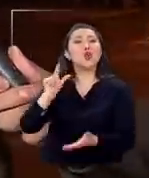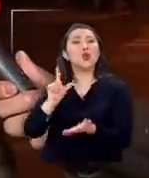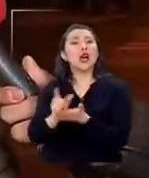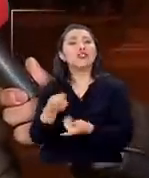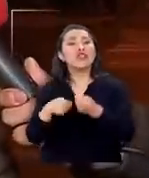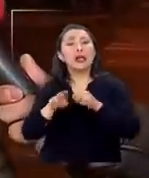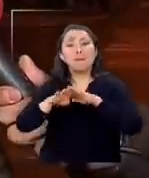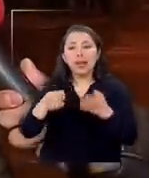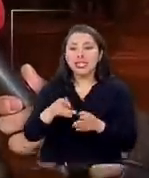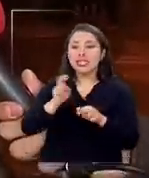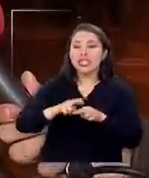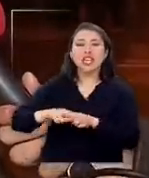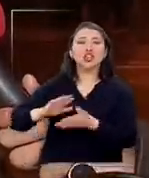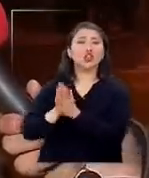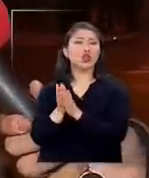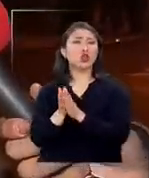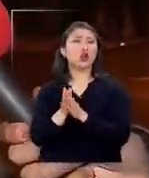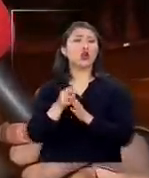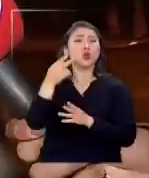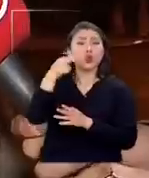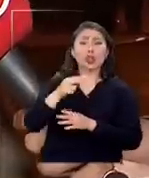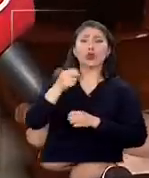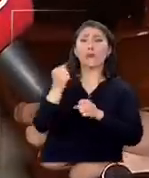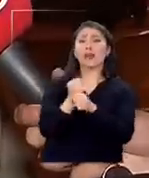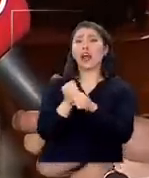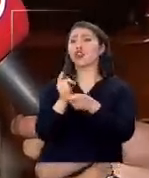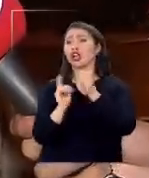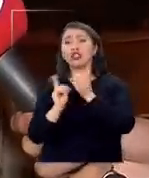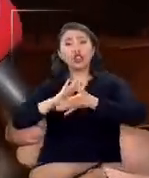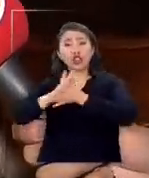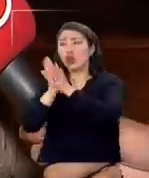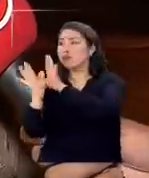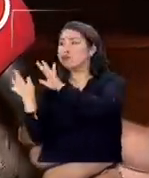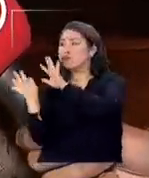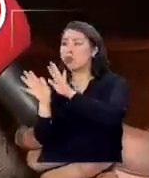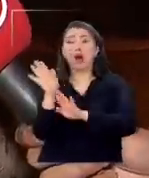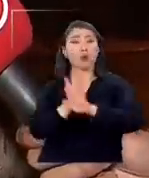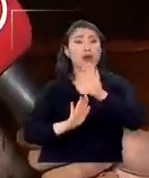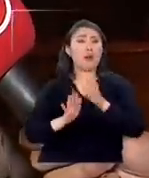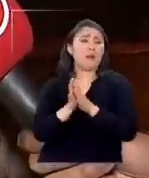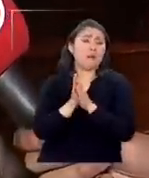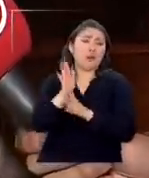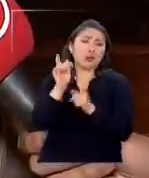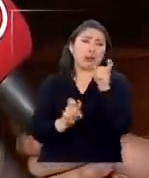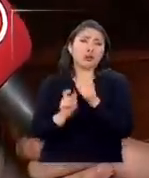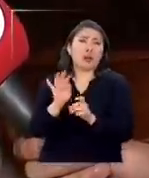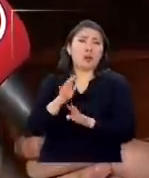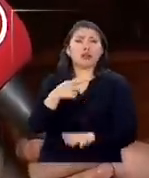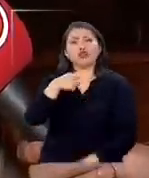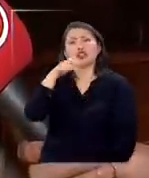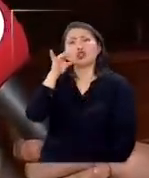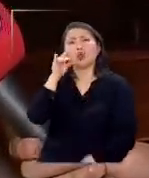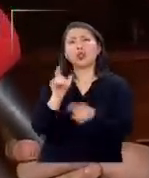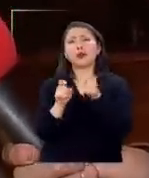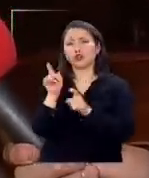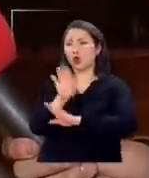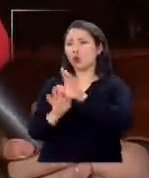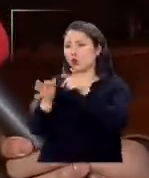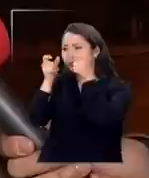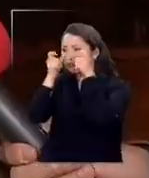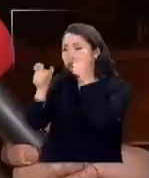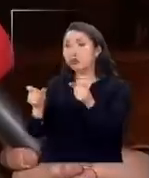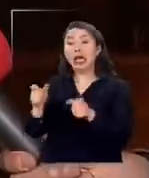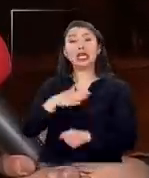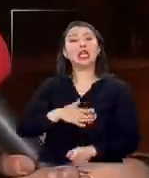de todo, dueños de local, empleados, dirigentes, están todos acá. Hay muchos más, como 150 personas cuidando acá.